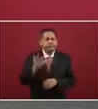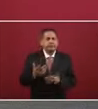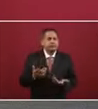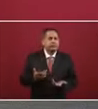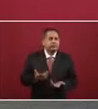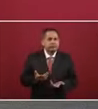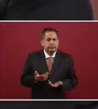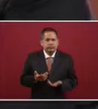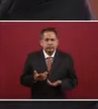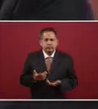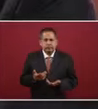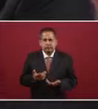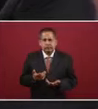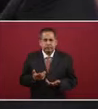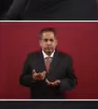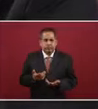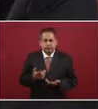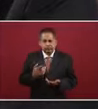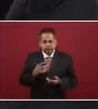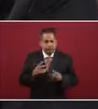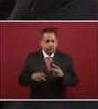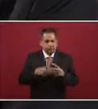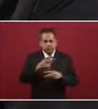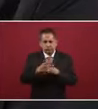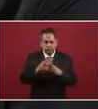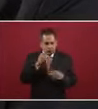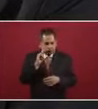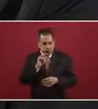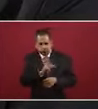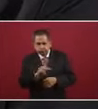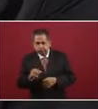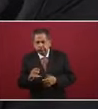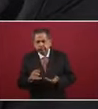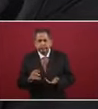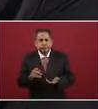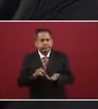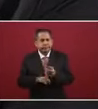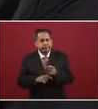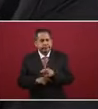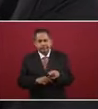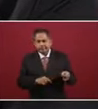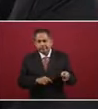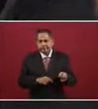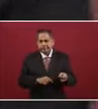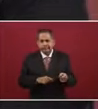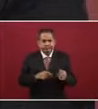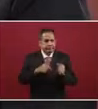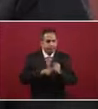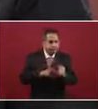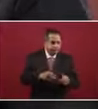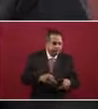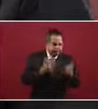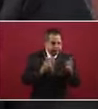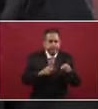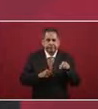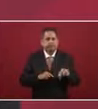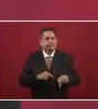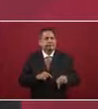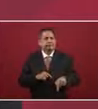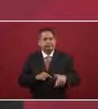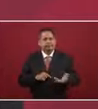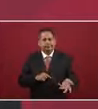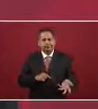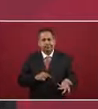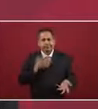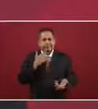yo a ir a una zanja en donde hay una toma clandestina si ahí está